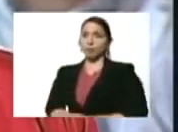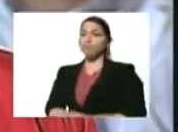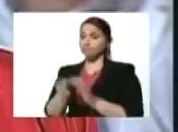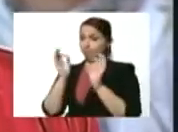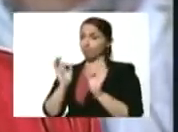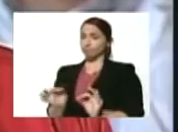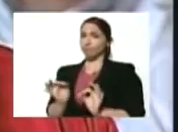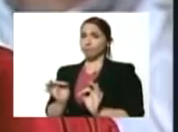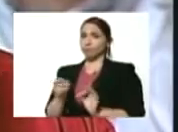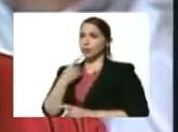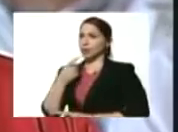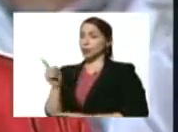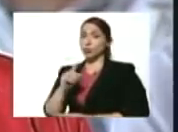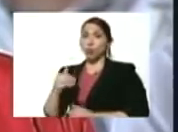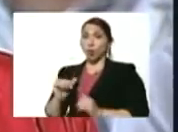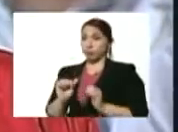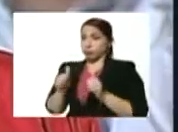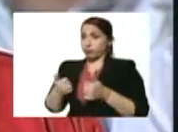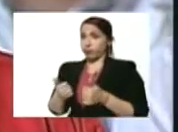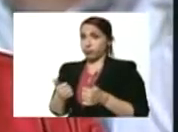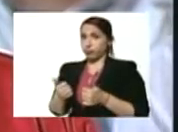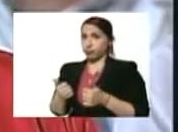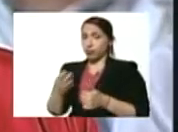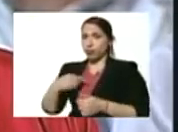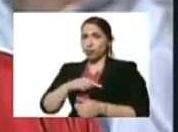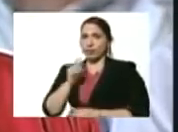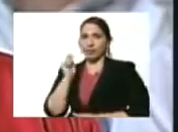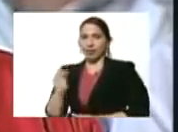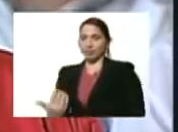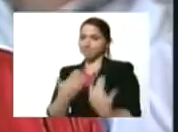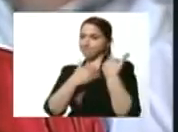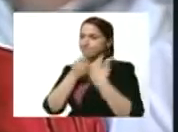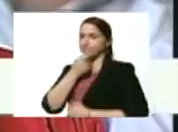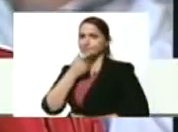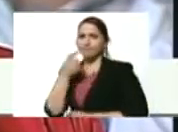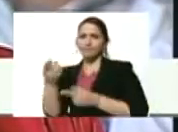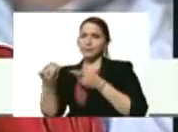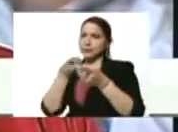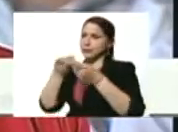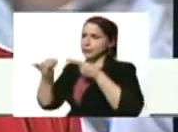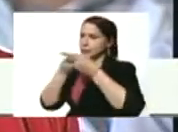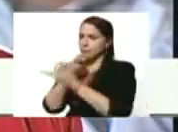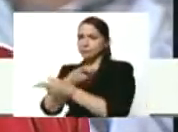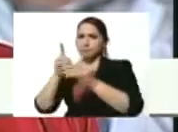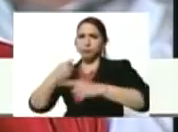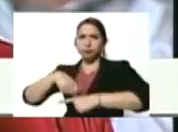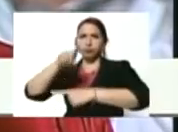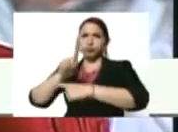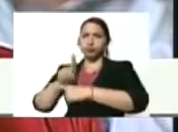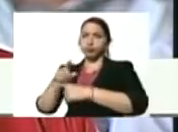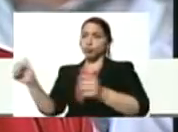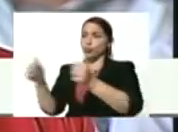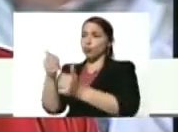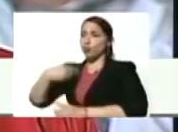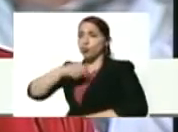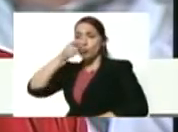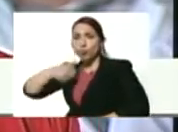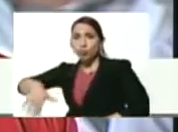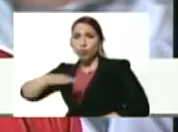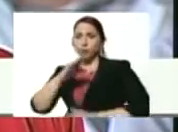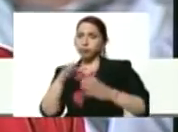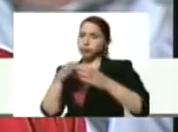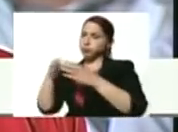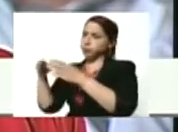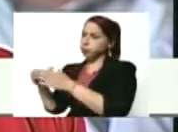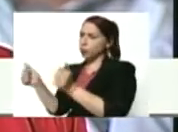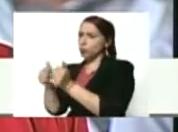usted lo decía, no arrancamos de cero en esta tarea hermosa de diálogo democrático, protagónico con nuestro pueblo organizado,